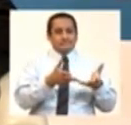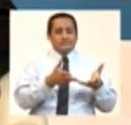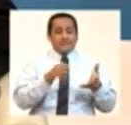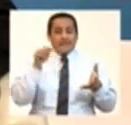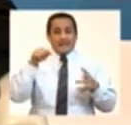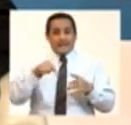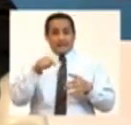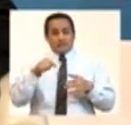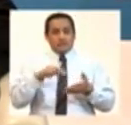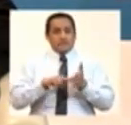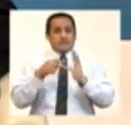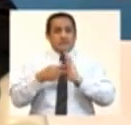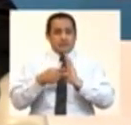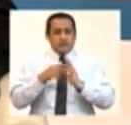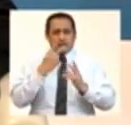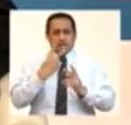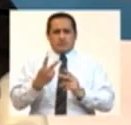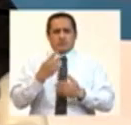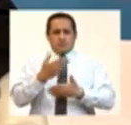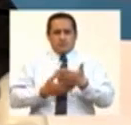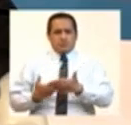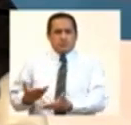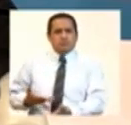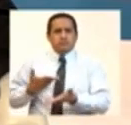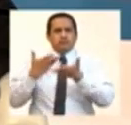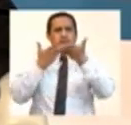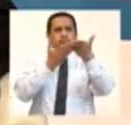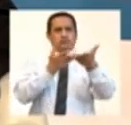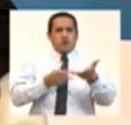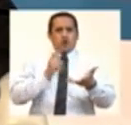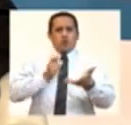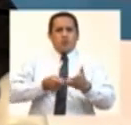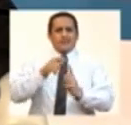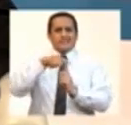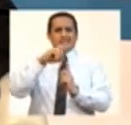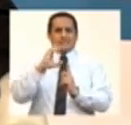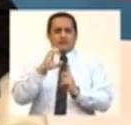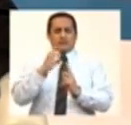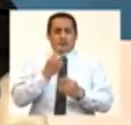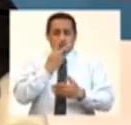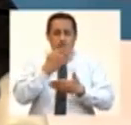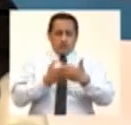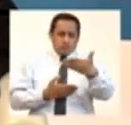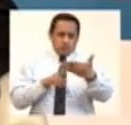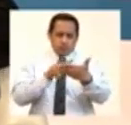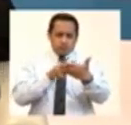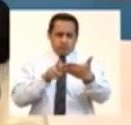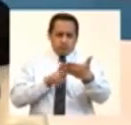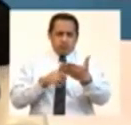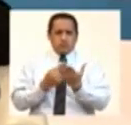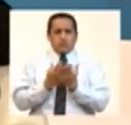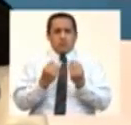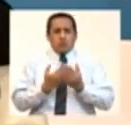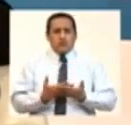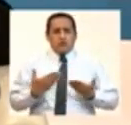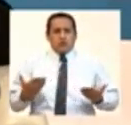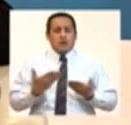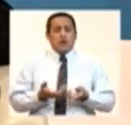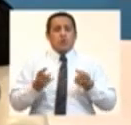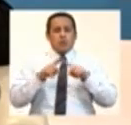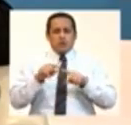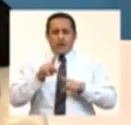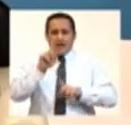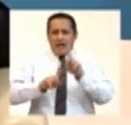Y esa decisión subió de manera excepcional al Tribunal Constitucional En la medida que al tribunal siempre llegan los